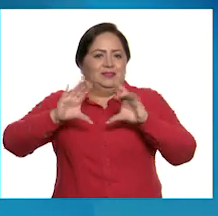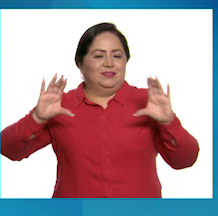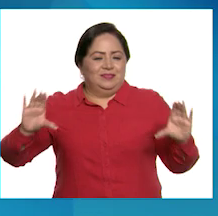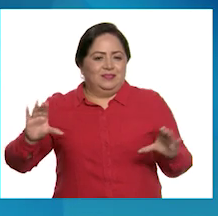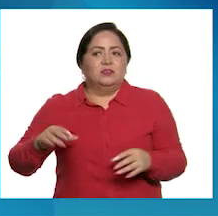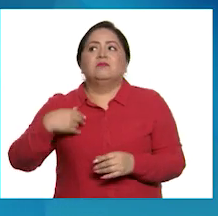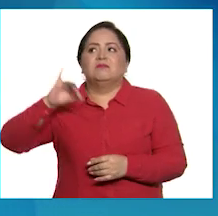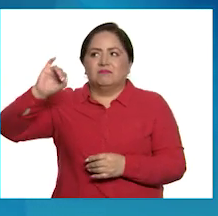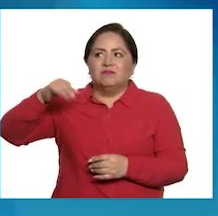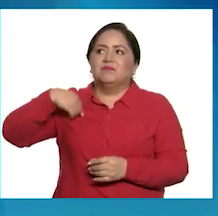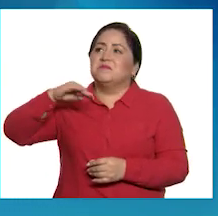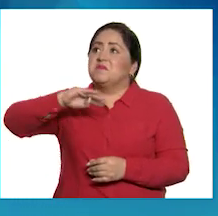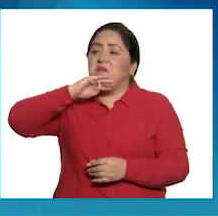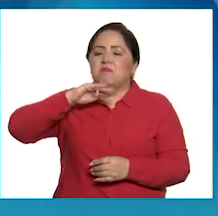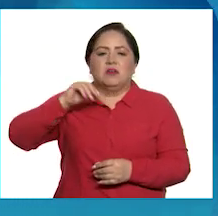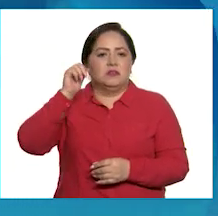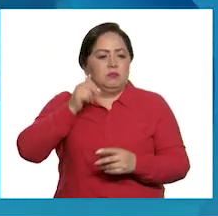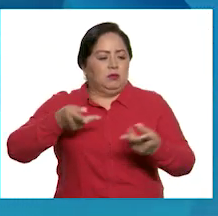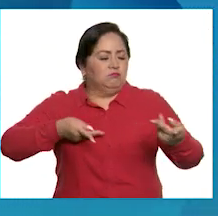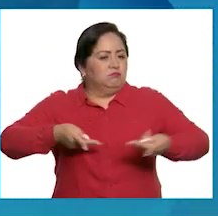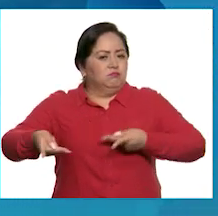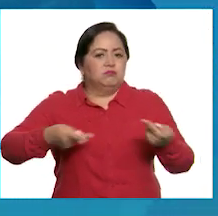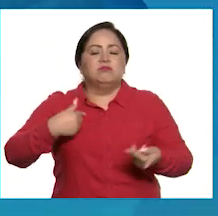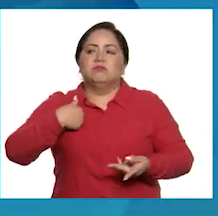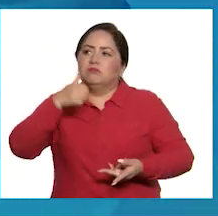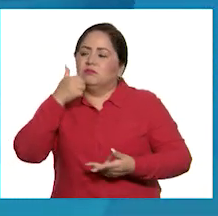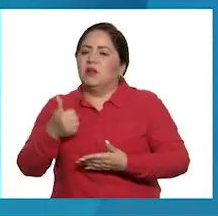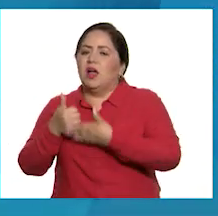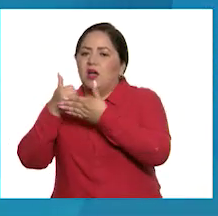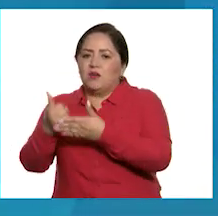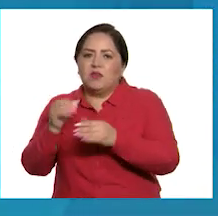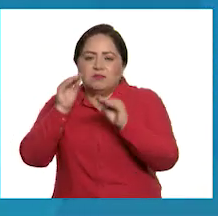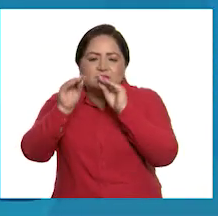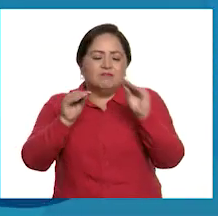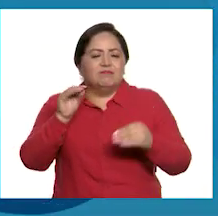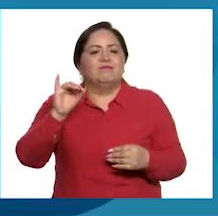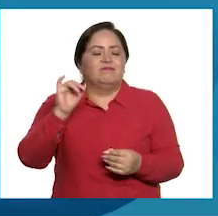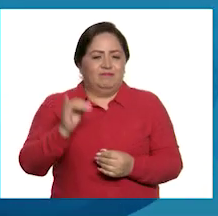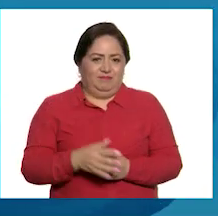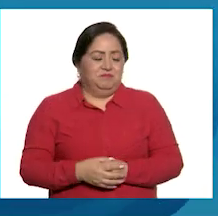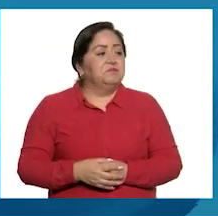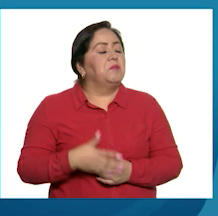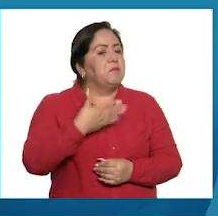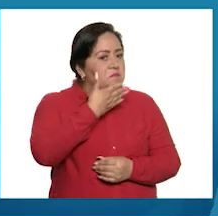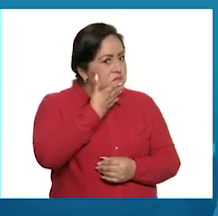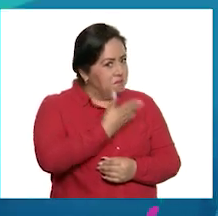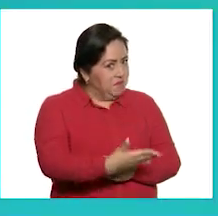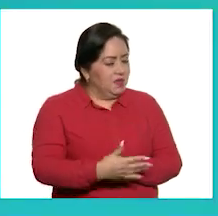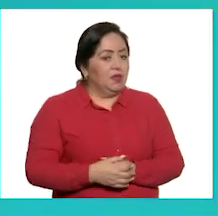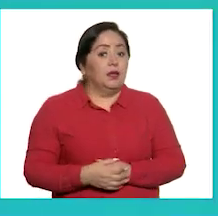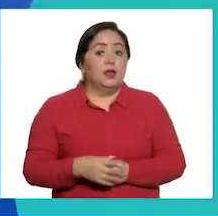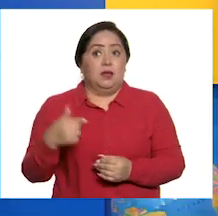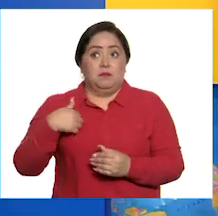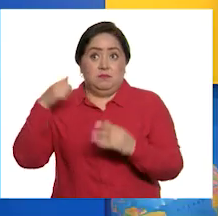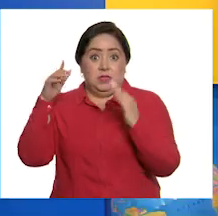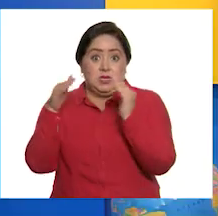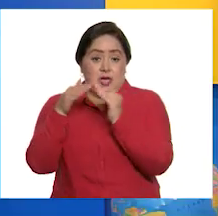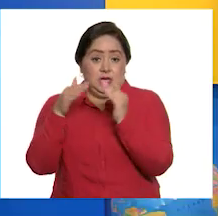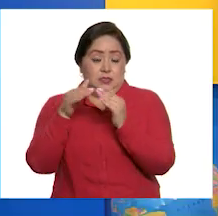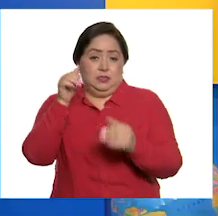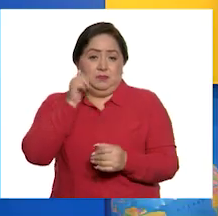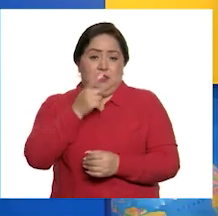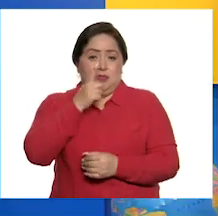porque mi mamá es experta en prepararlas y yo le ayudo a poner la tapita. Ah, muy bien. En mi casa, de hecho, les